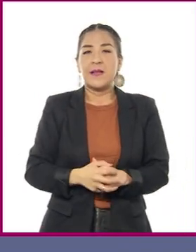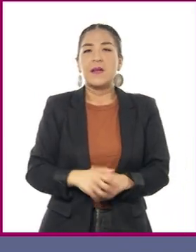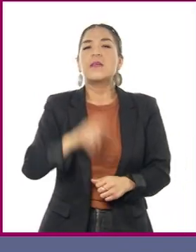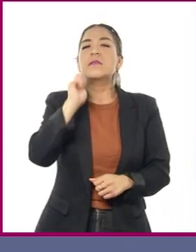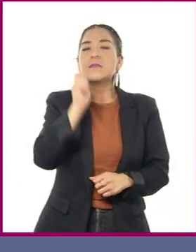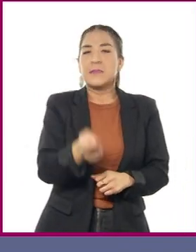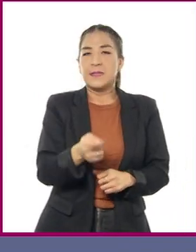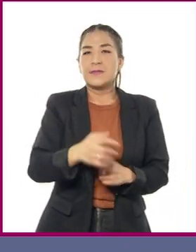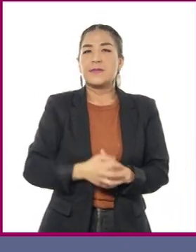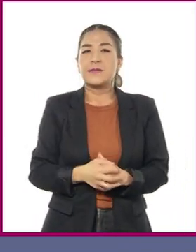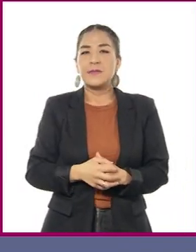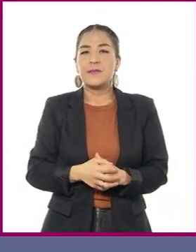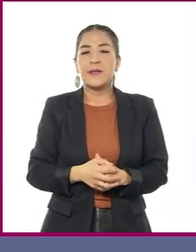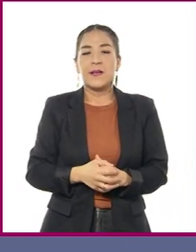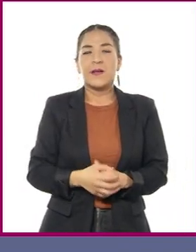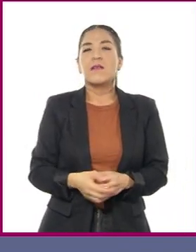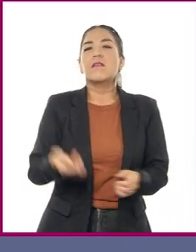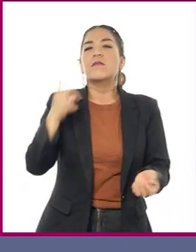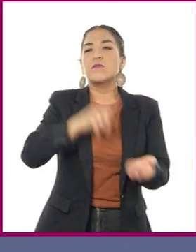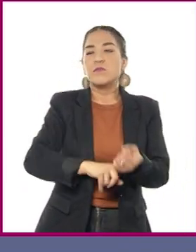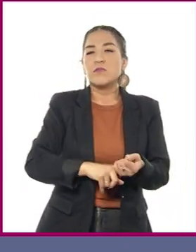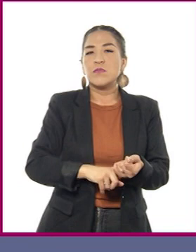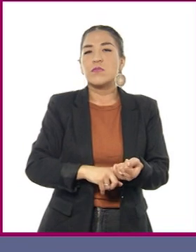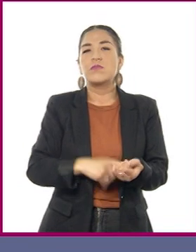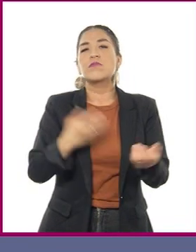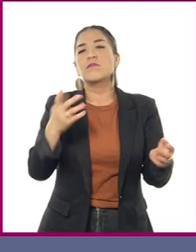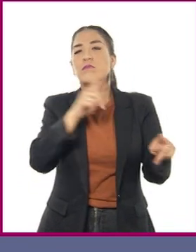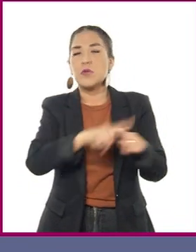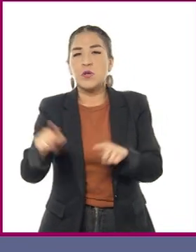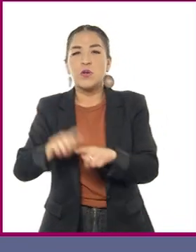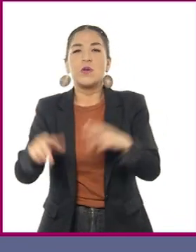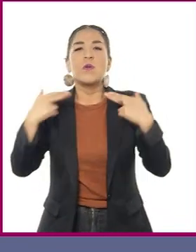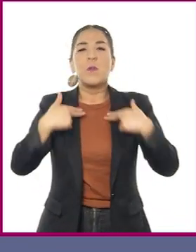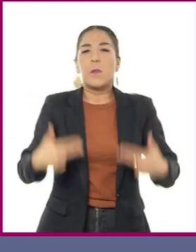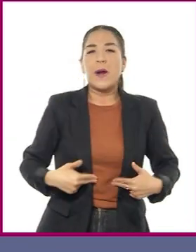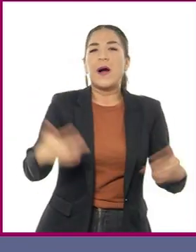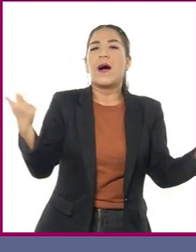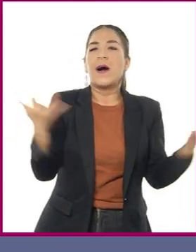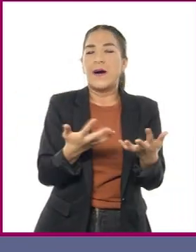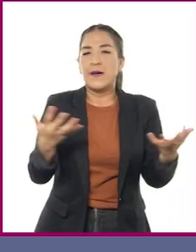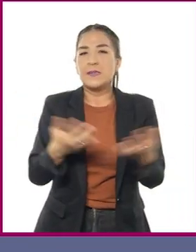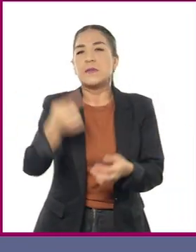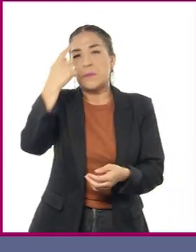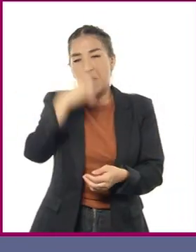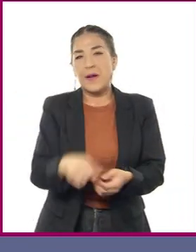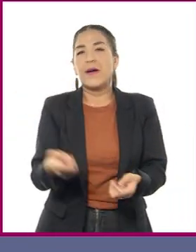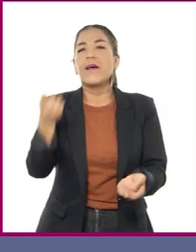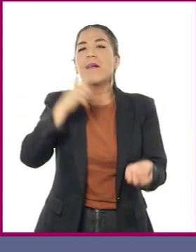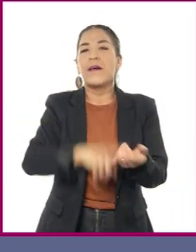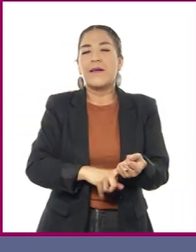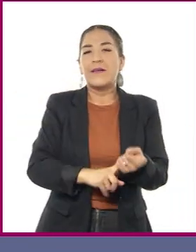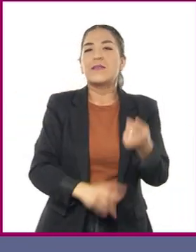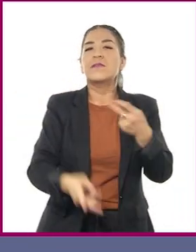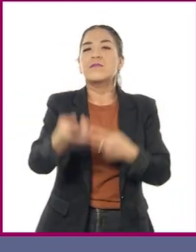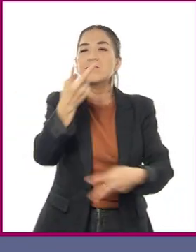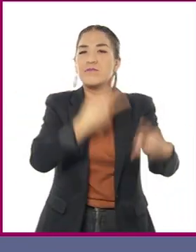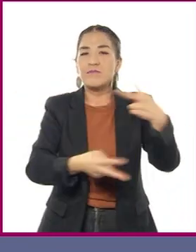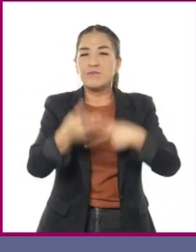son aquellas que los seres humanos realizamos para obtener